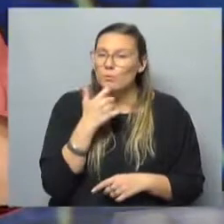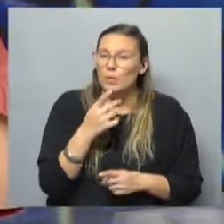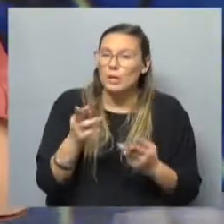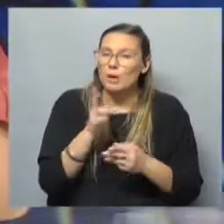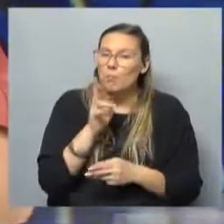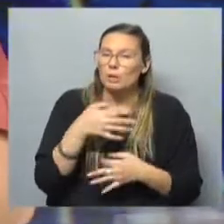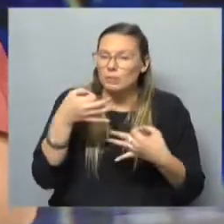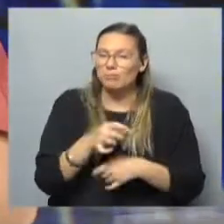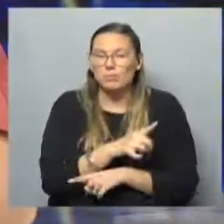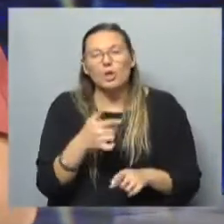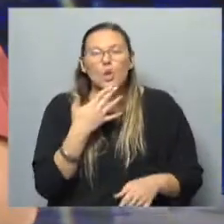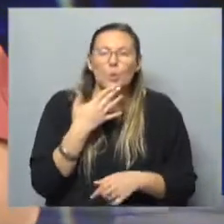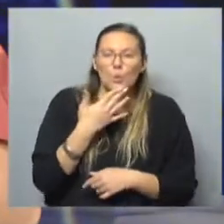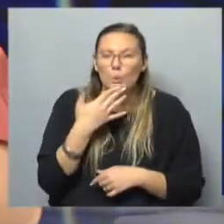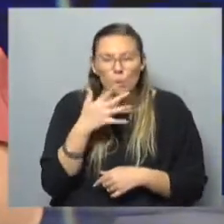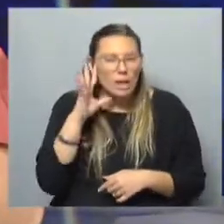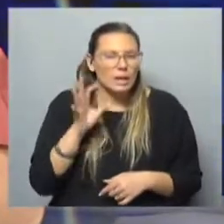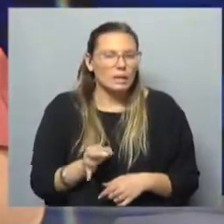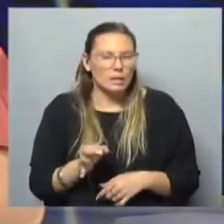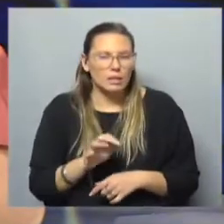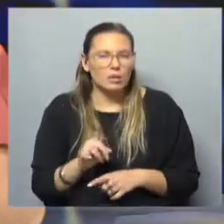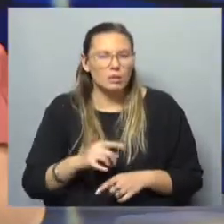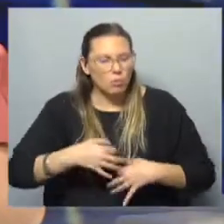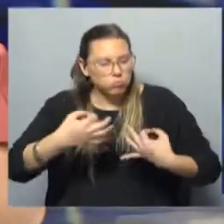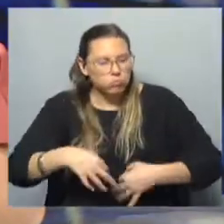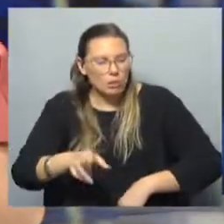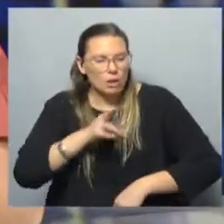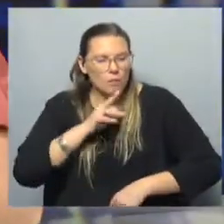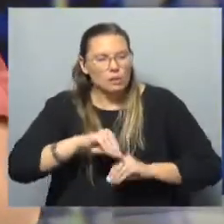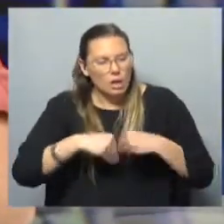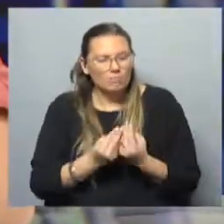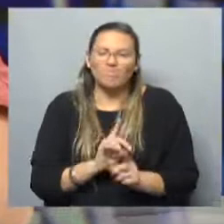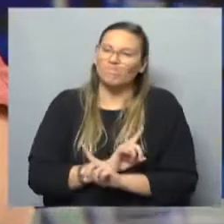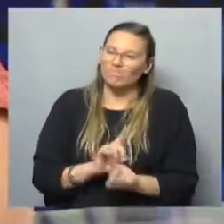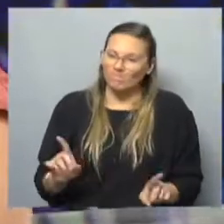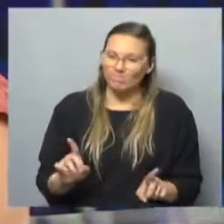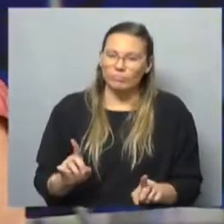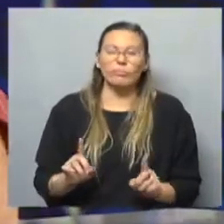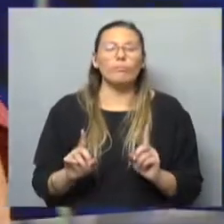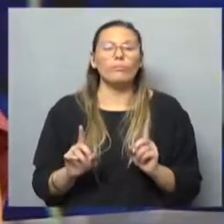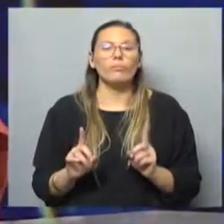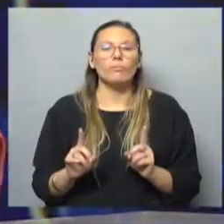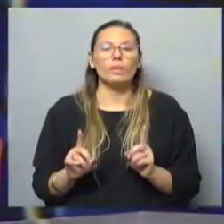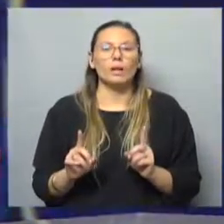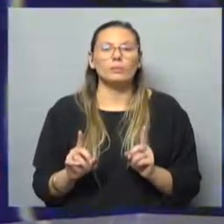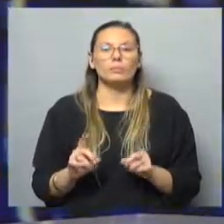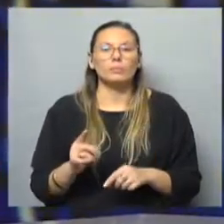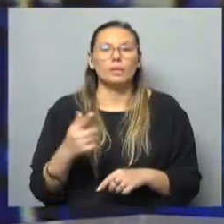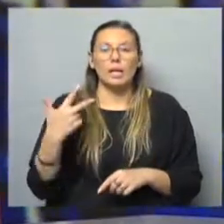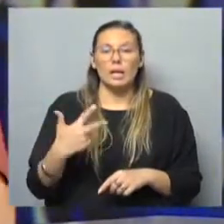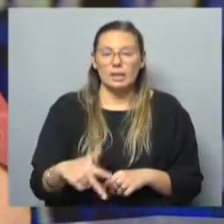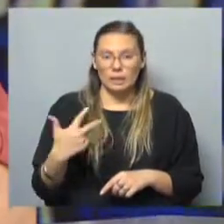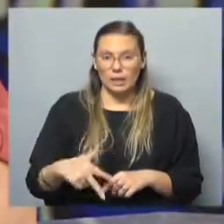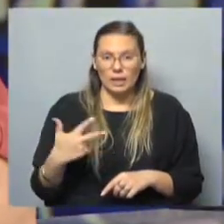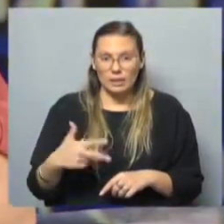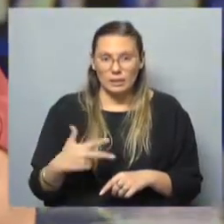abiertos, que ellos tienen dudas, que consideran que no fueron satisfactorias las respuestas de los ministros, y a su vez 13